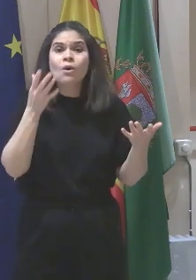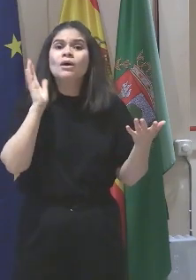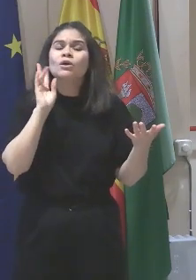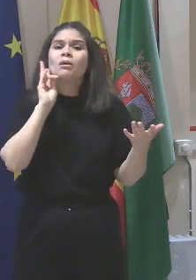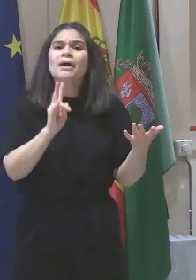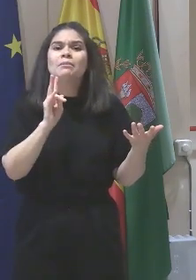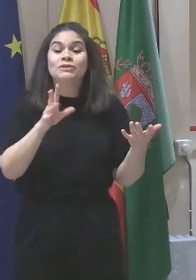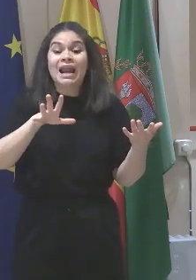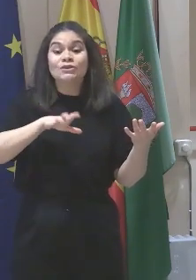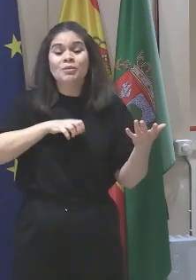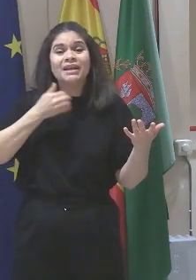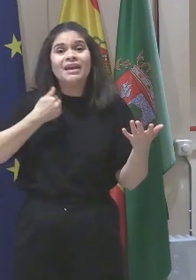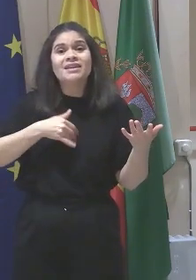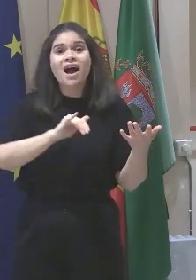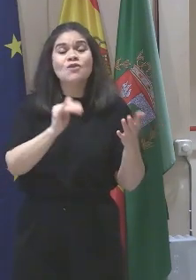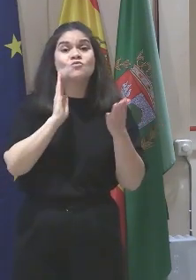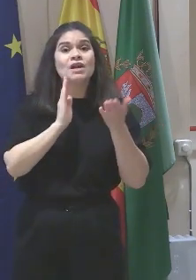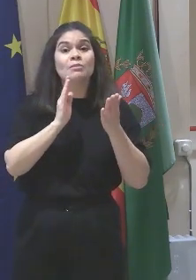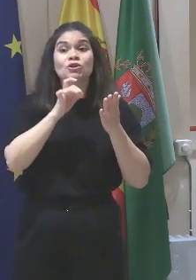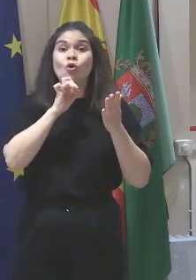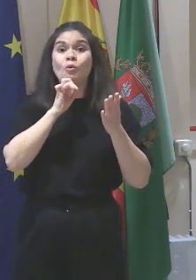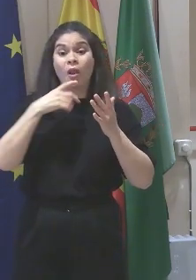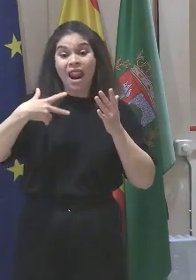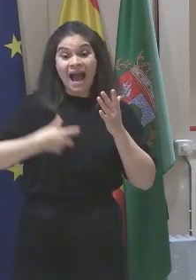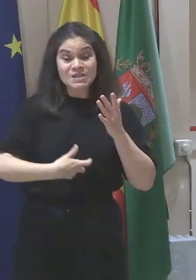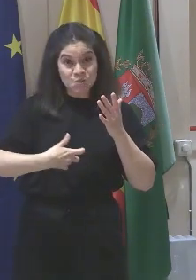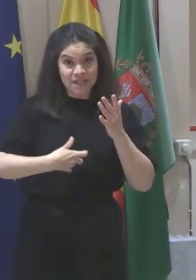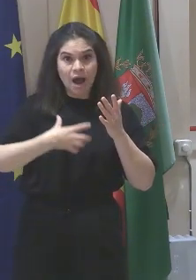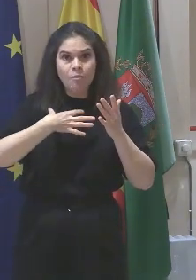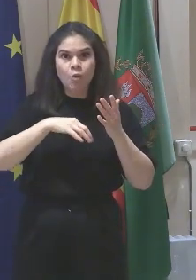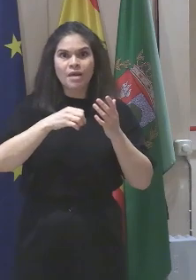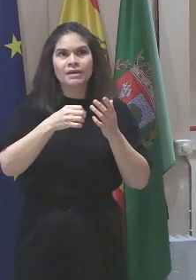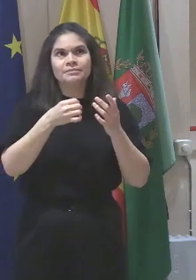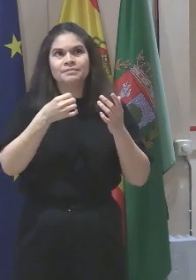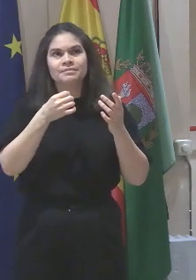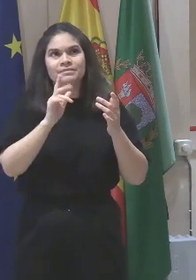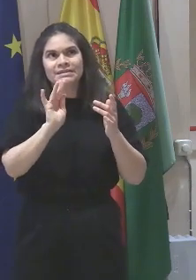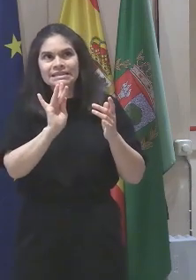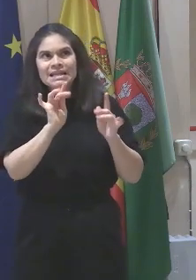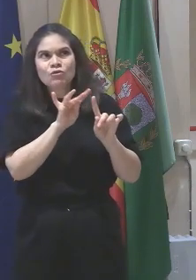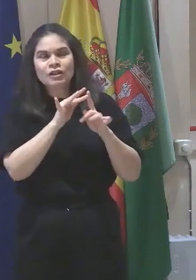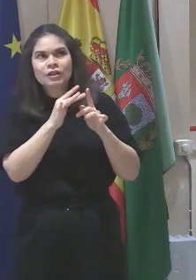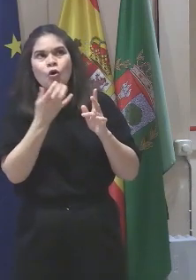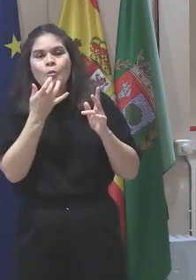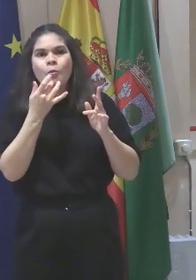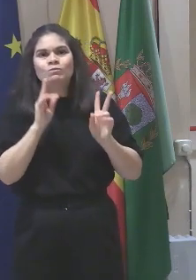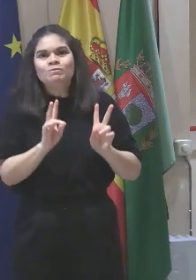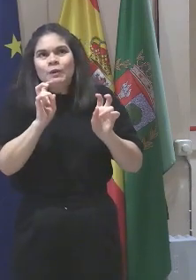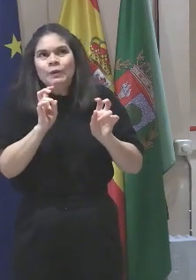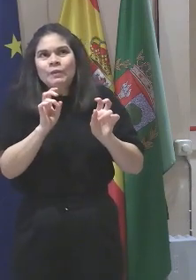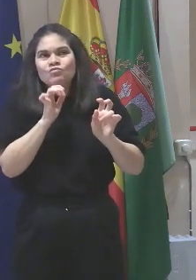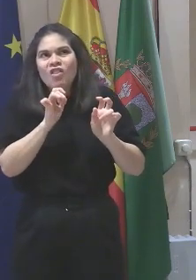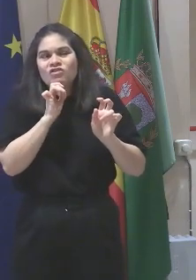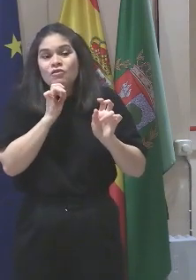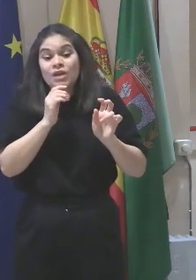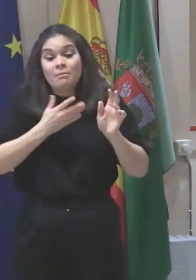el asumir que ya tenemos un tratamiento como es la insulina puede ser en algún sentido, entre comillas, una dificultad para avanzar